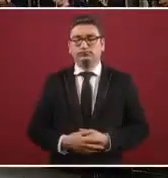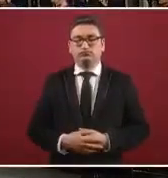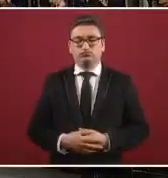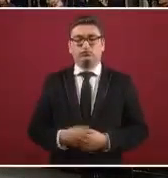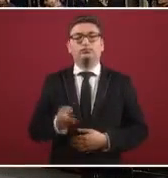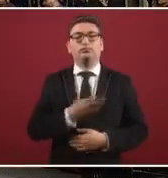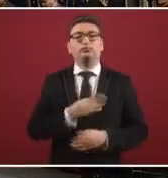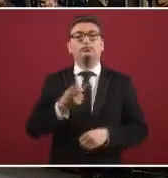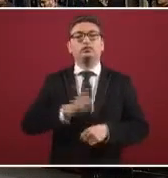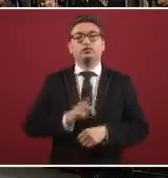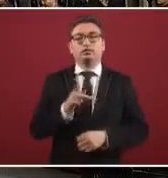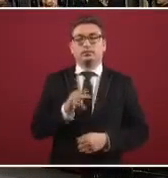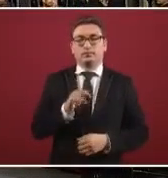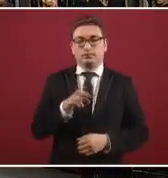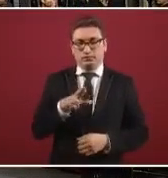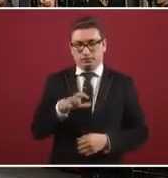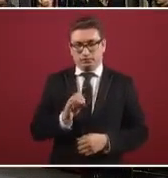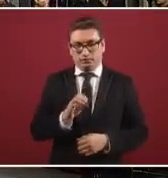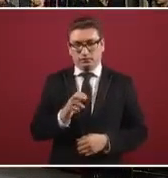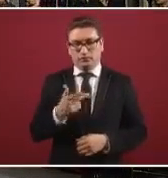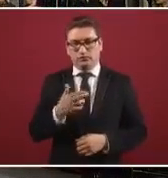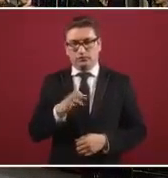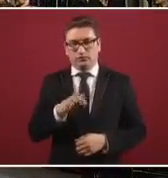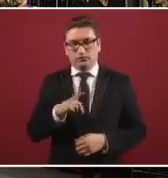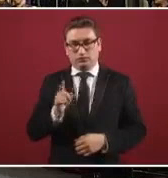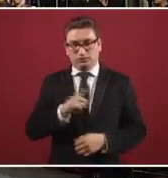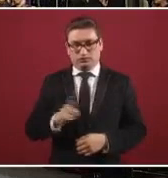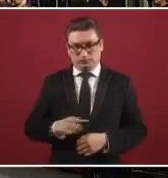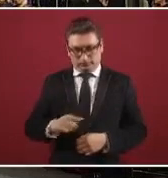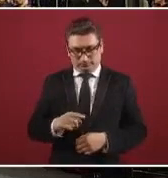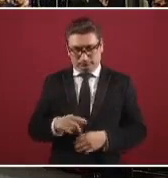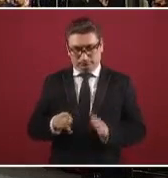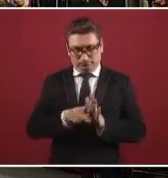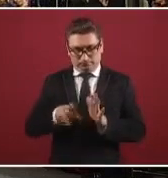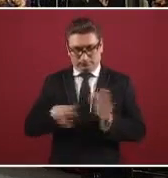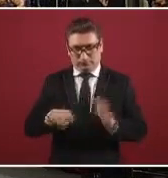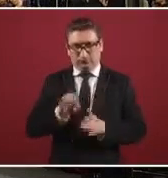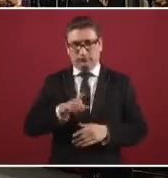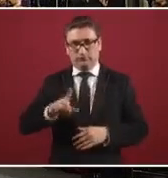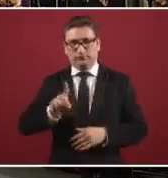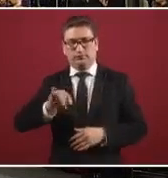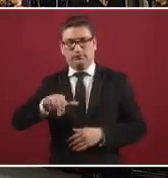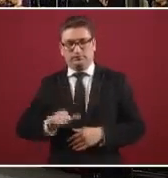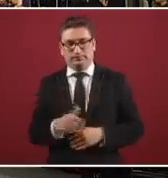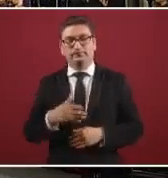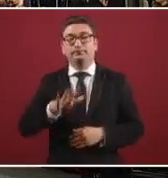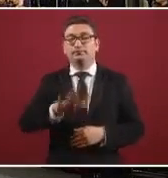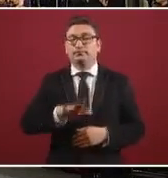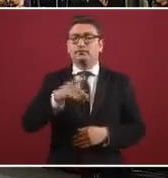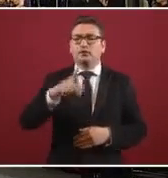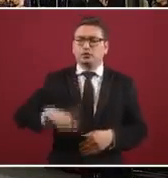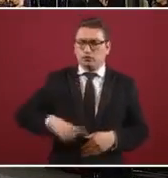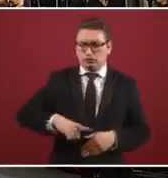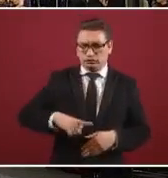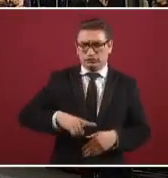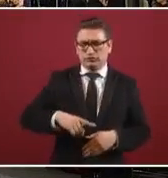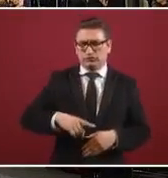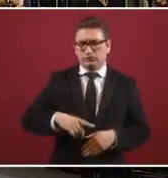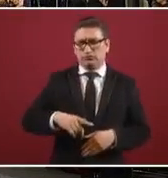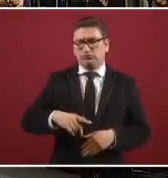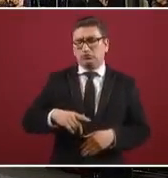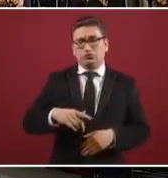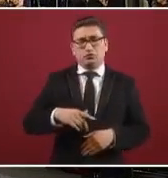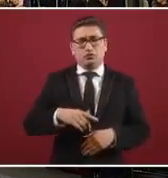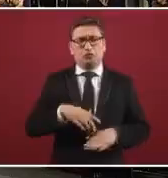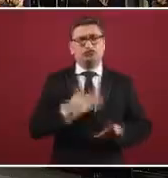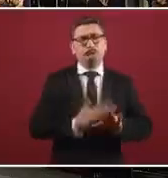Buenos días. Pedro Hernández, periódico Ángel Metropolitano y El Día. Señor procurador, ya que este gobierno está contra la corrupción, ¿qué pasa si